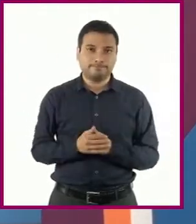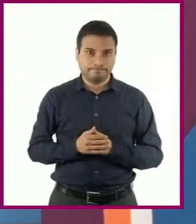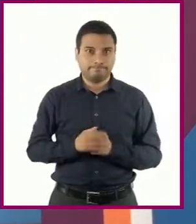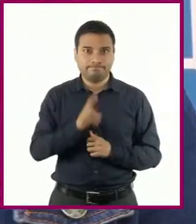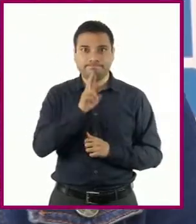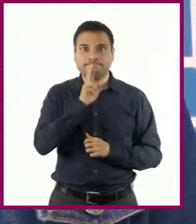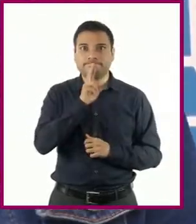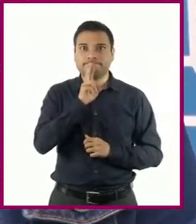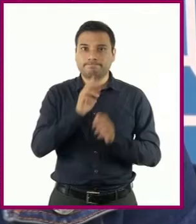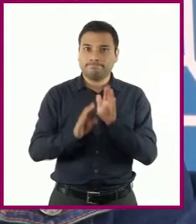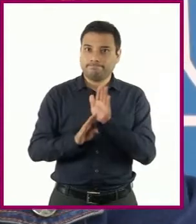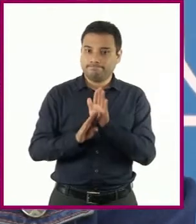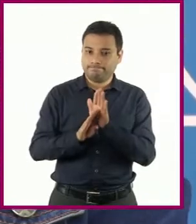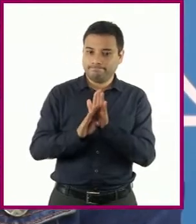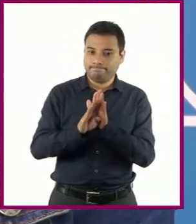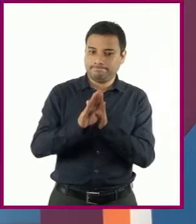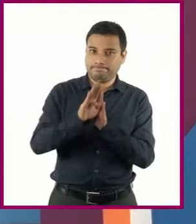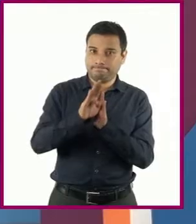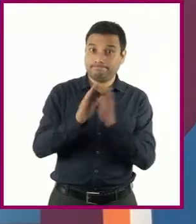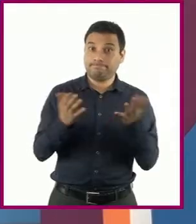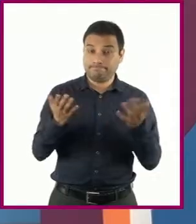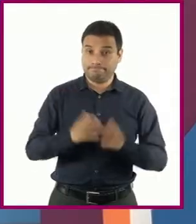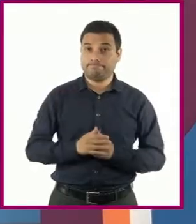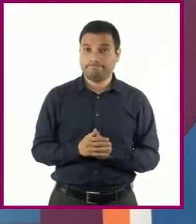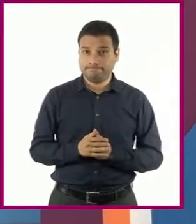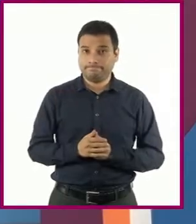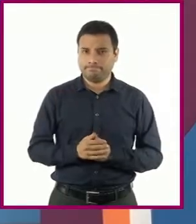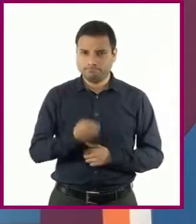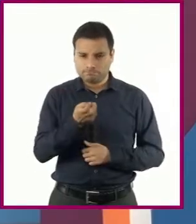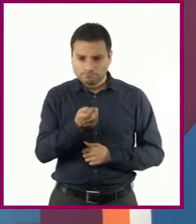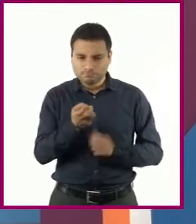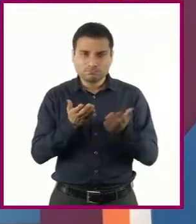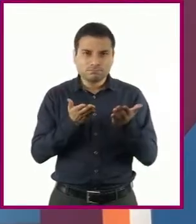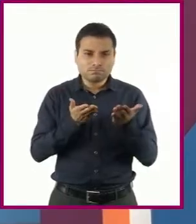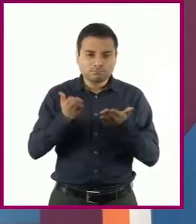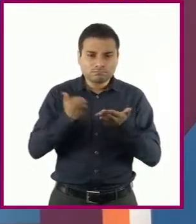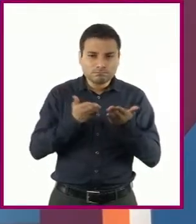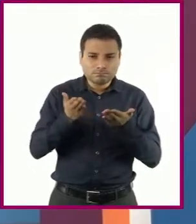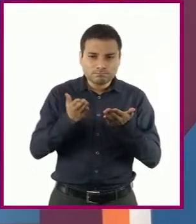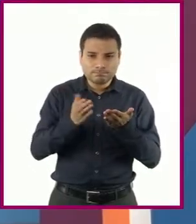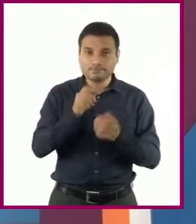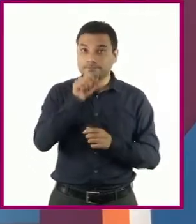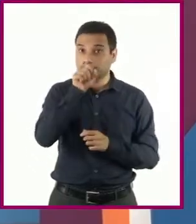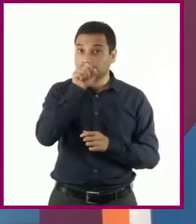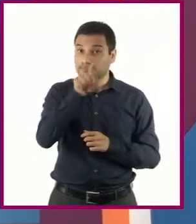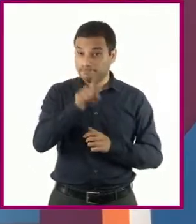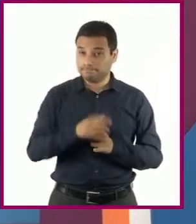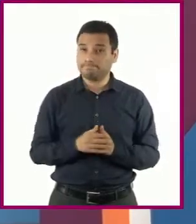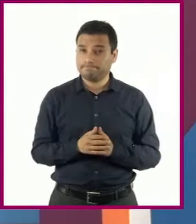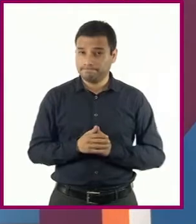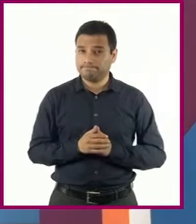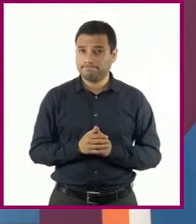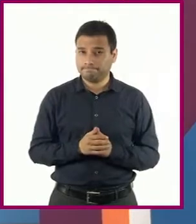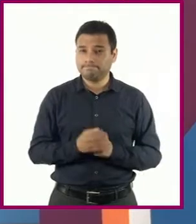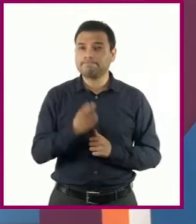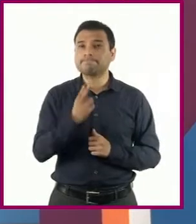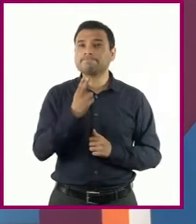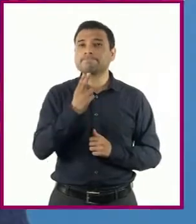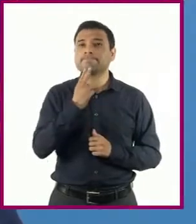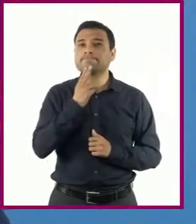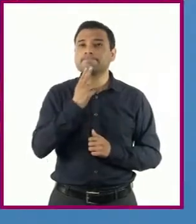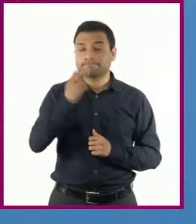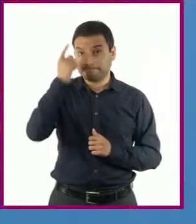auge. Por cierto, este tipo de servicios también se ofertan como servicios para una sociedad del